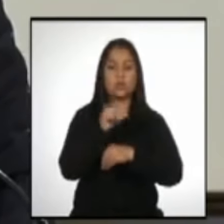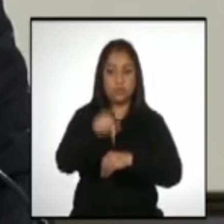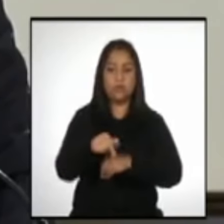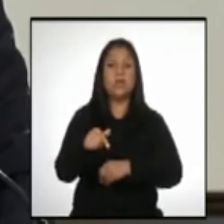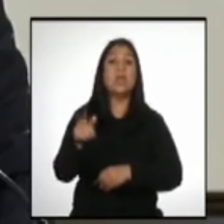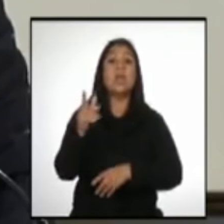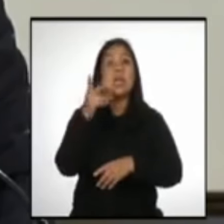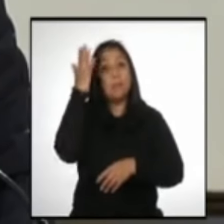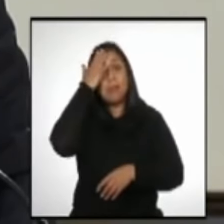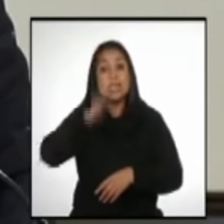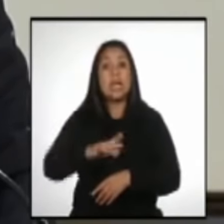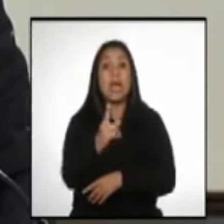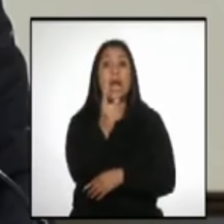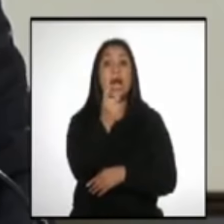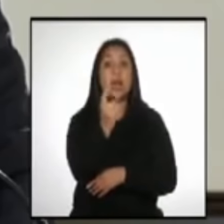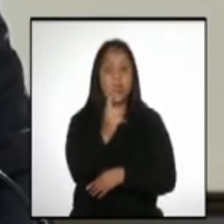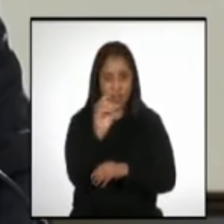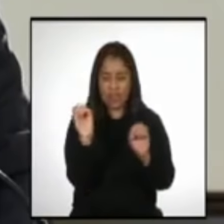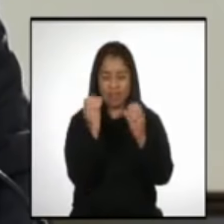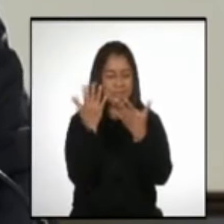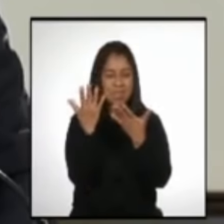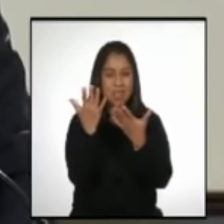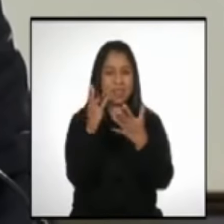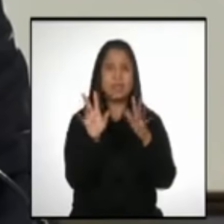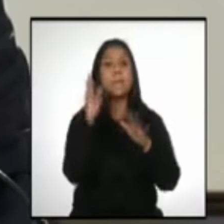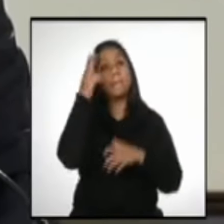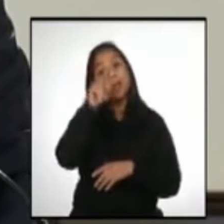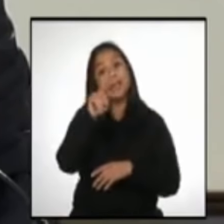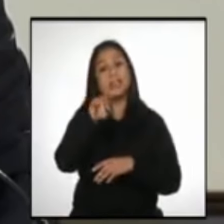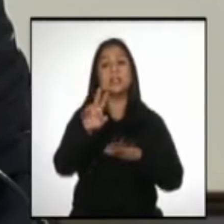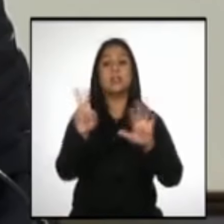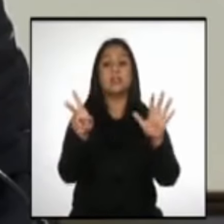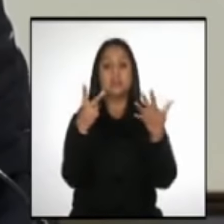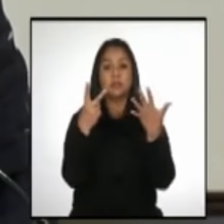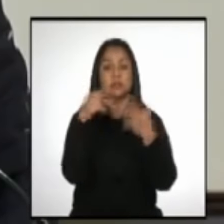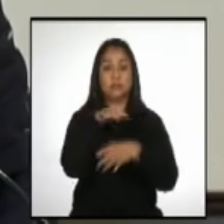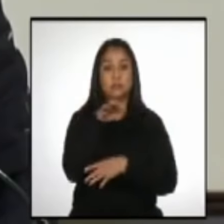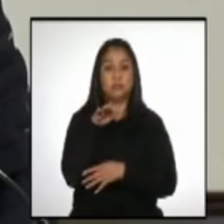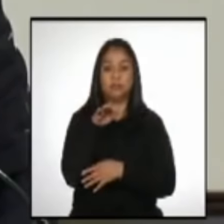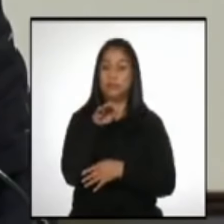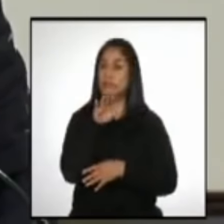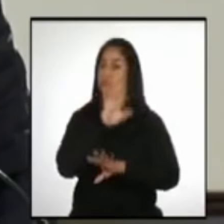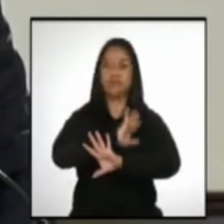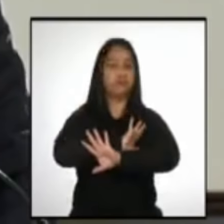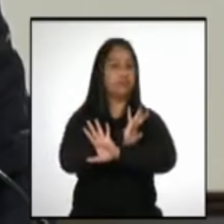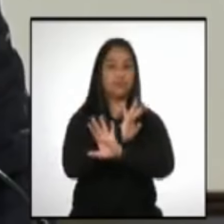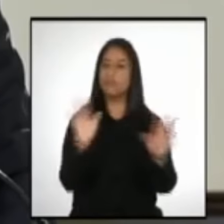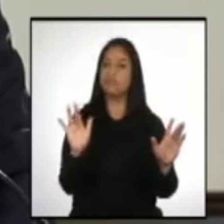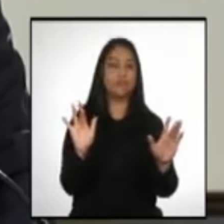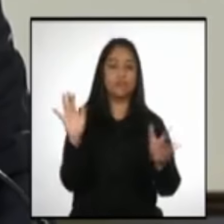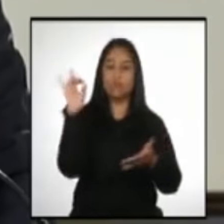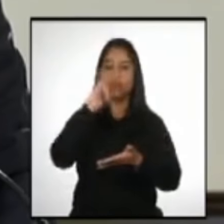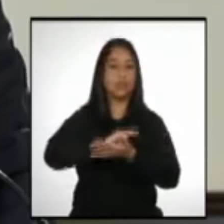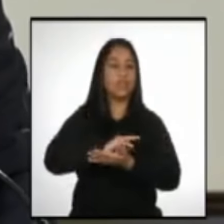horas de mañana, martes 17 de marzo, estaremos incomunicados por la vía